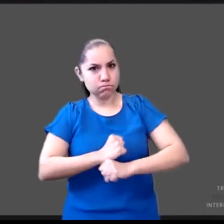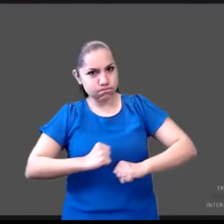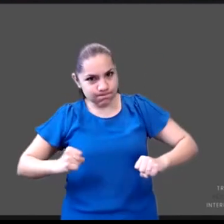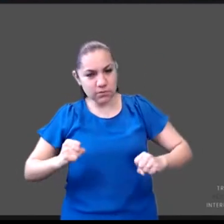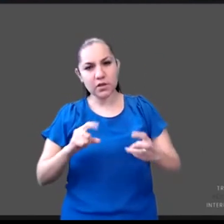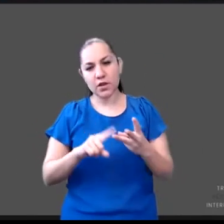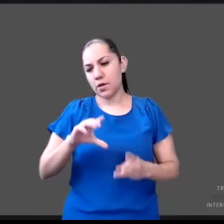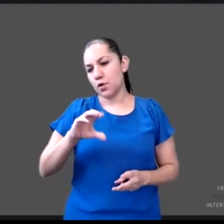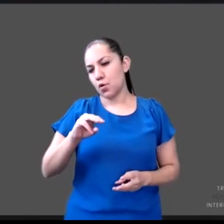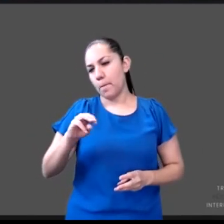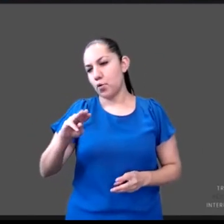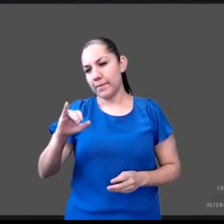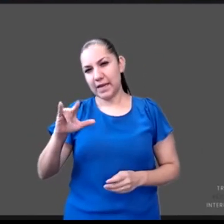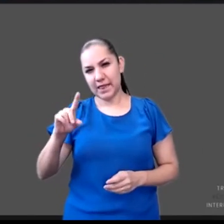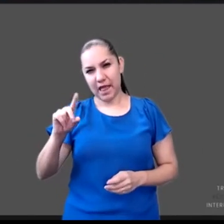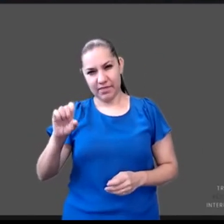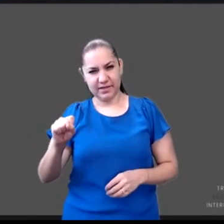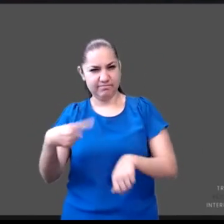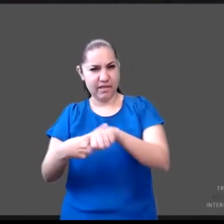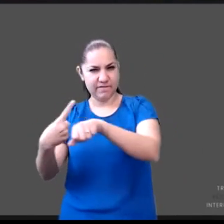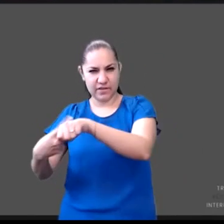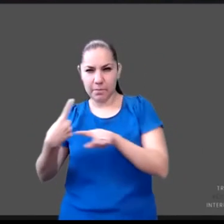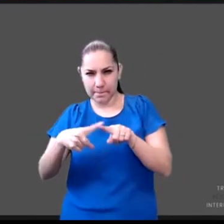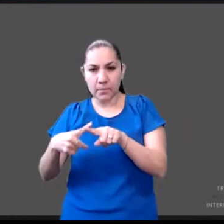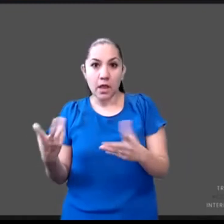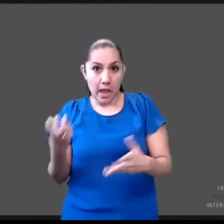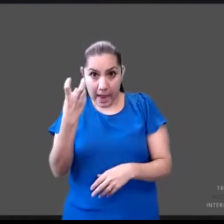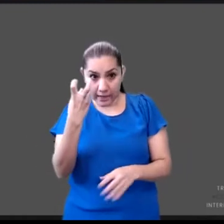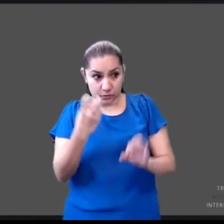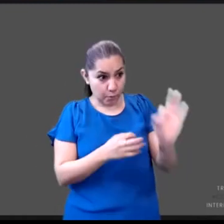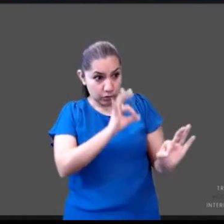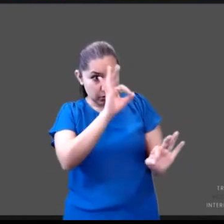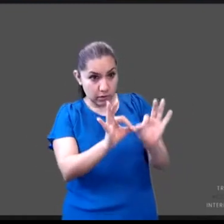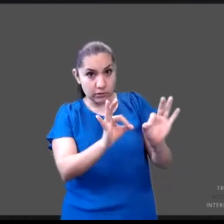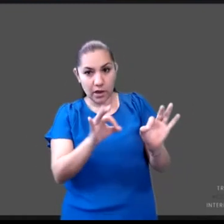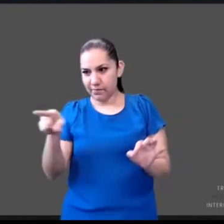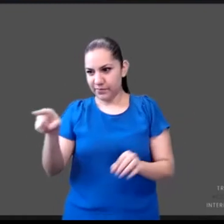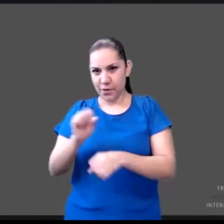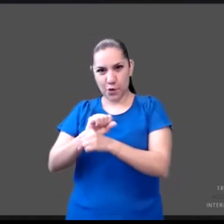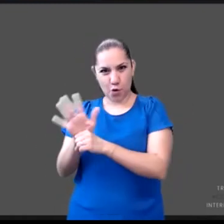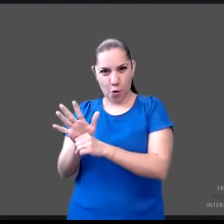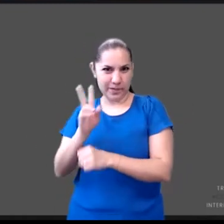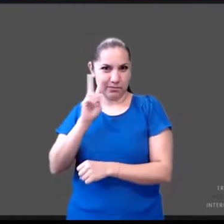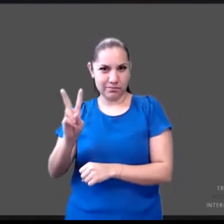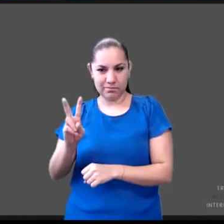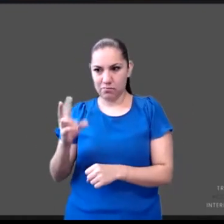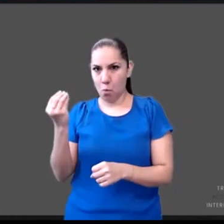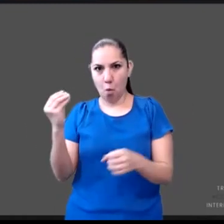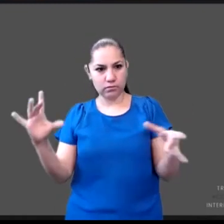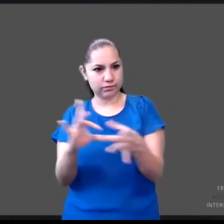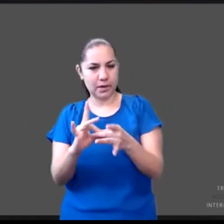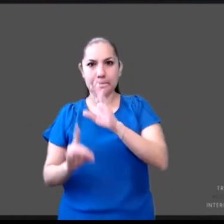comorbilidades, por ejemplo, en la alta tasa de decesos debidos al COVID. Y muchos de los hábitos que generan todos